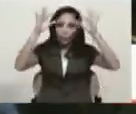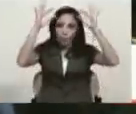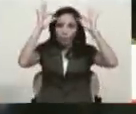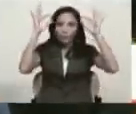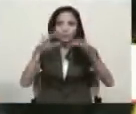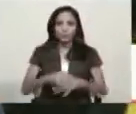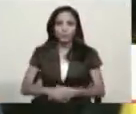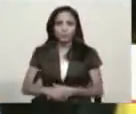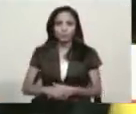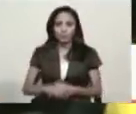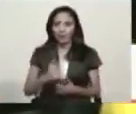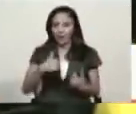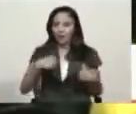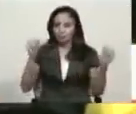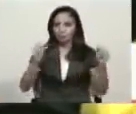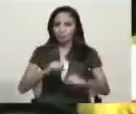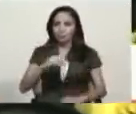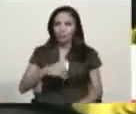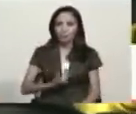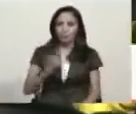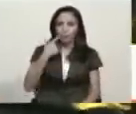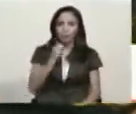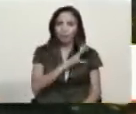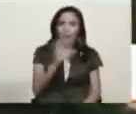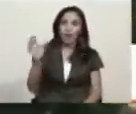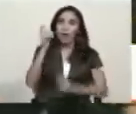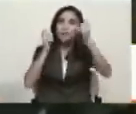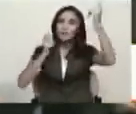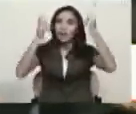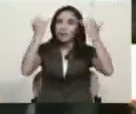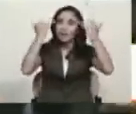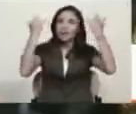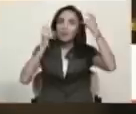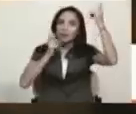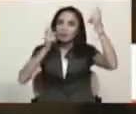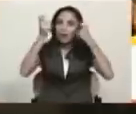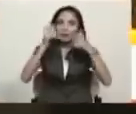método cubano Yo Sí Puedo, gracias a Chávez.